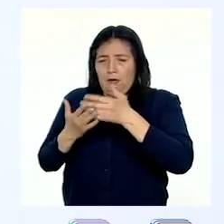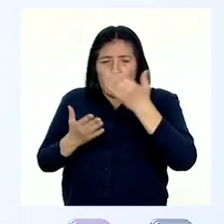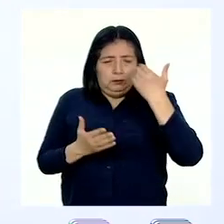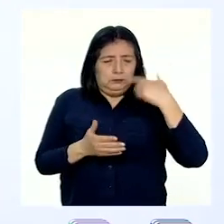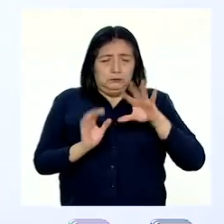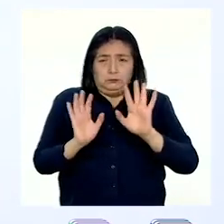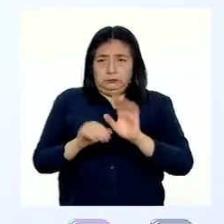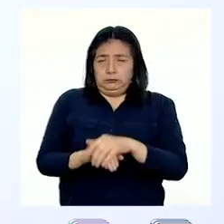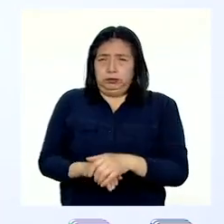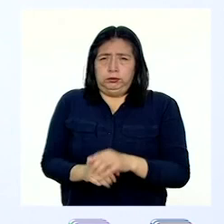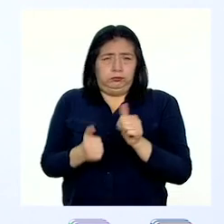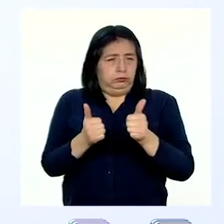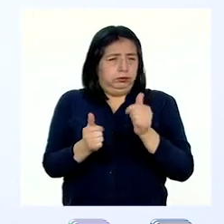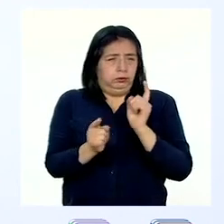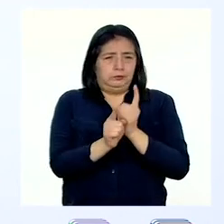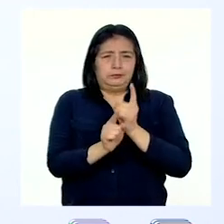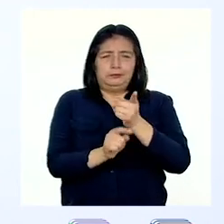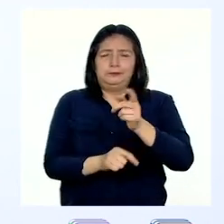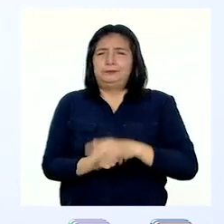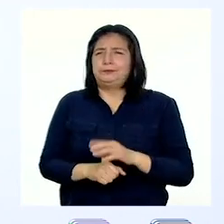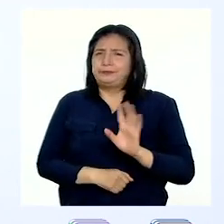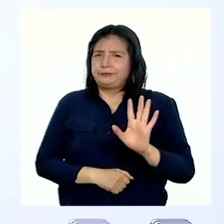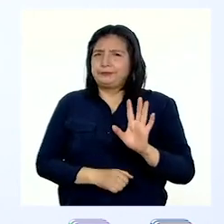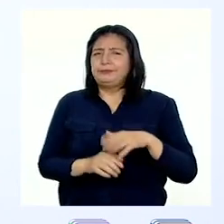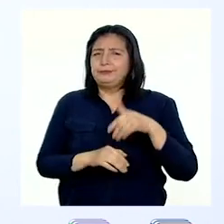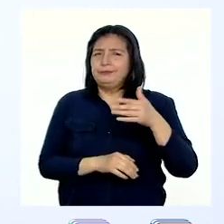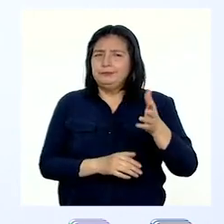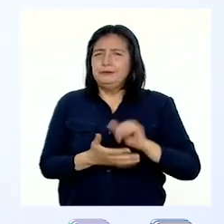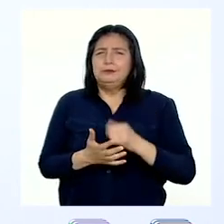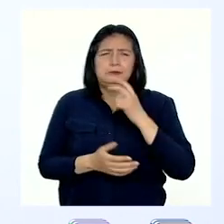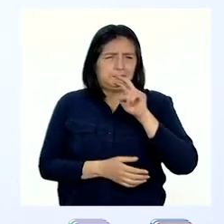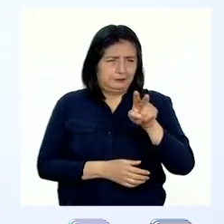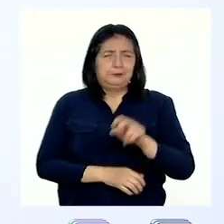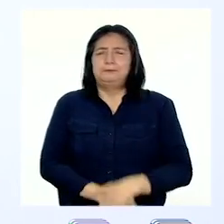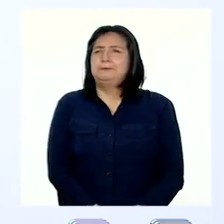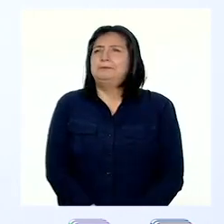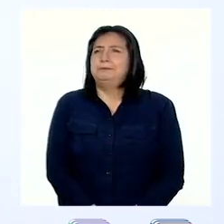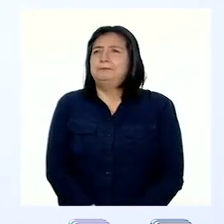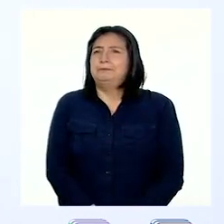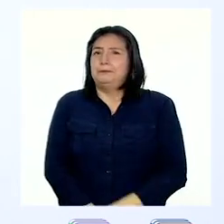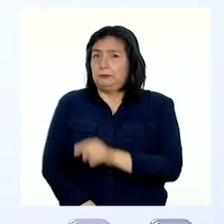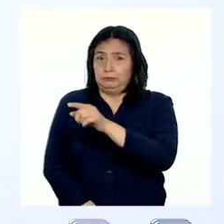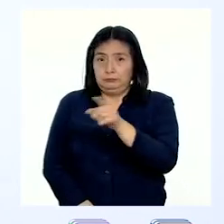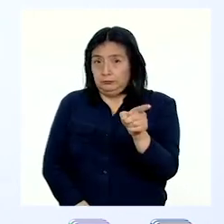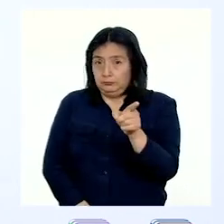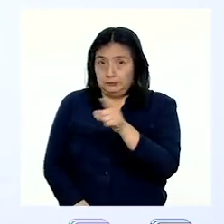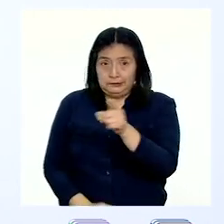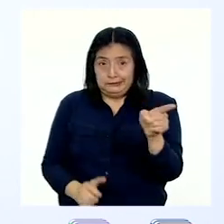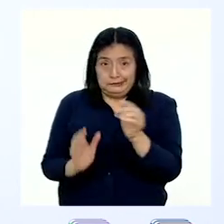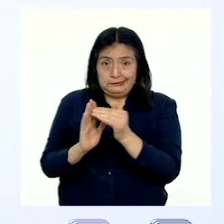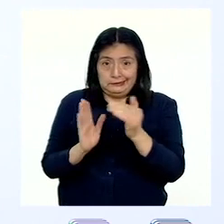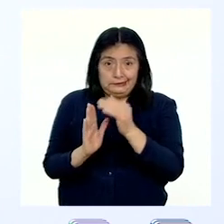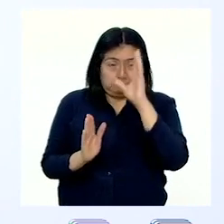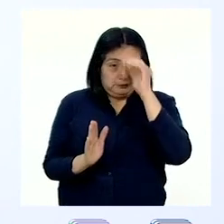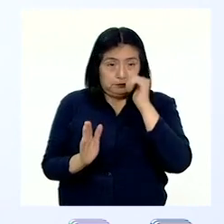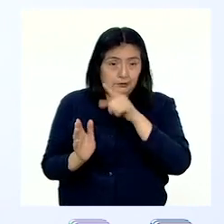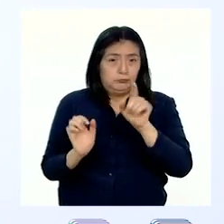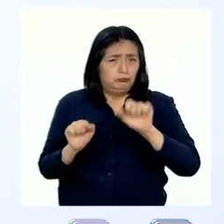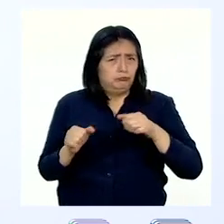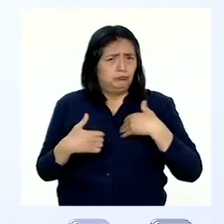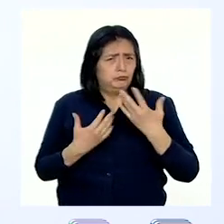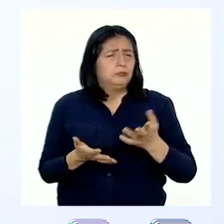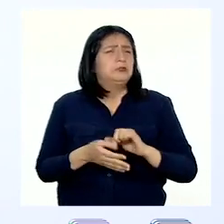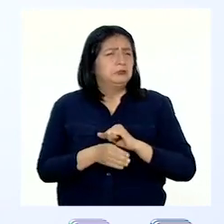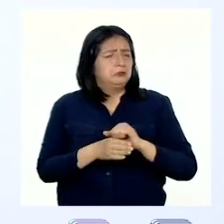anterior. ¡Excelente! Enseguida vamos a verlas. Ustedes en casa, chicos, pueden seguir